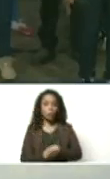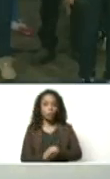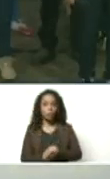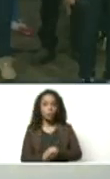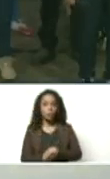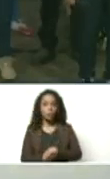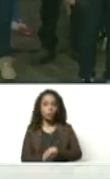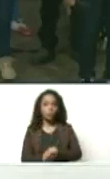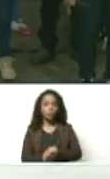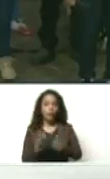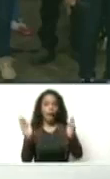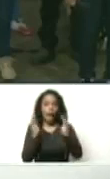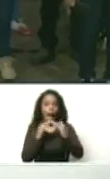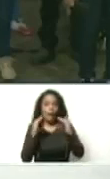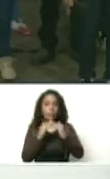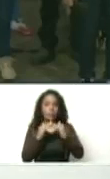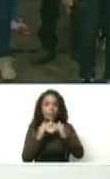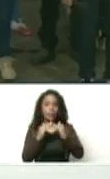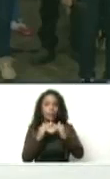¿Mansión?